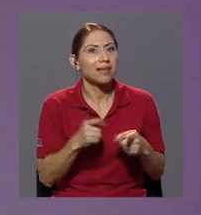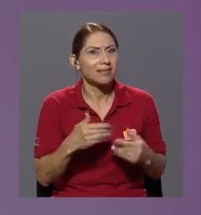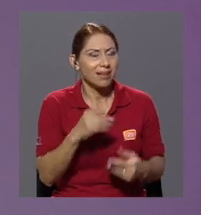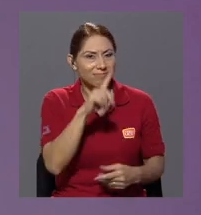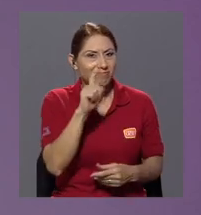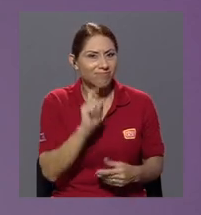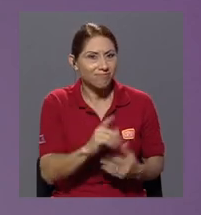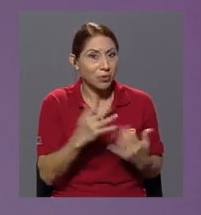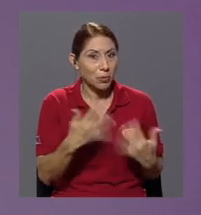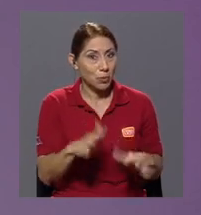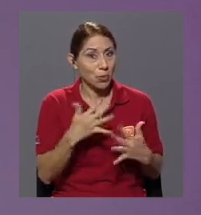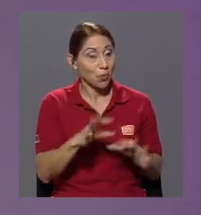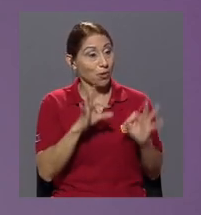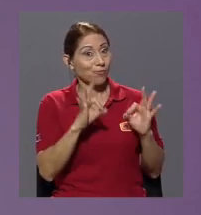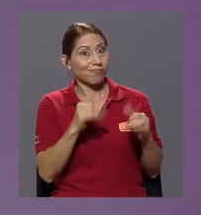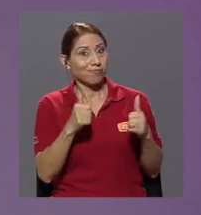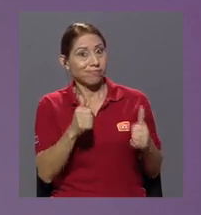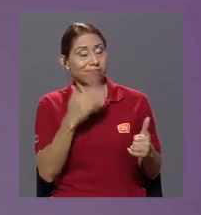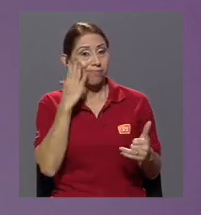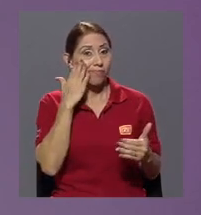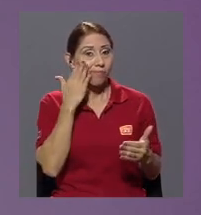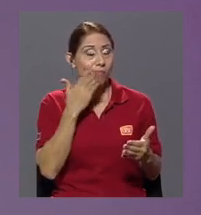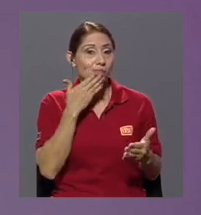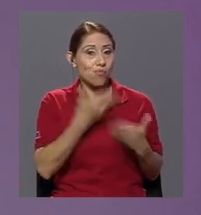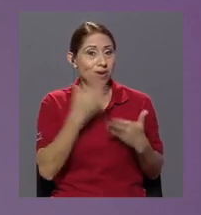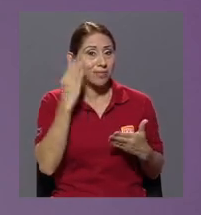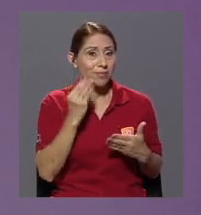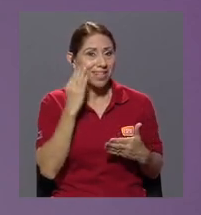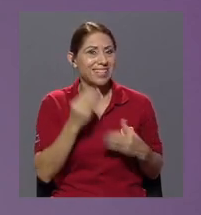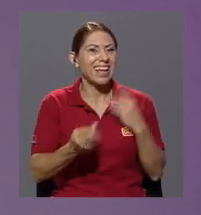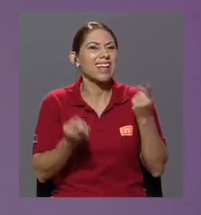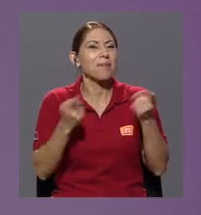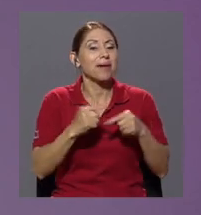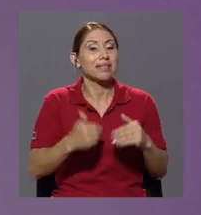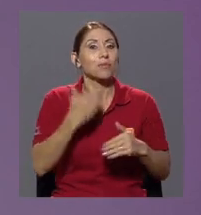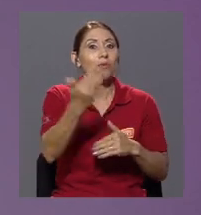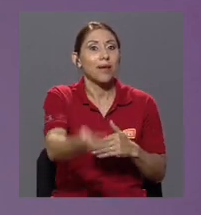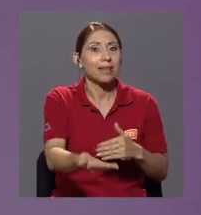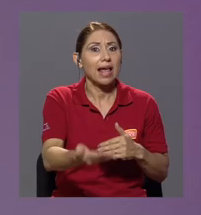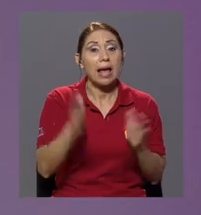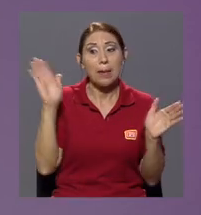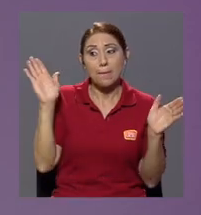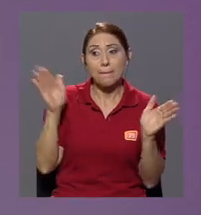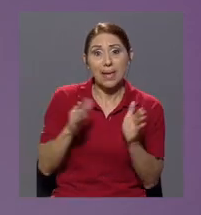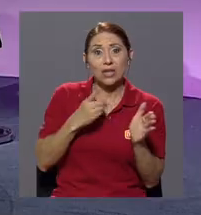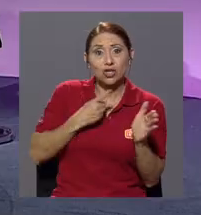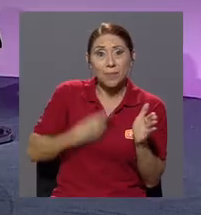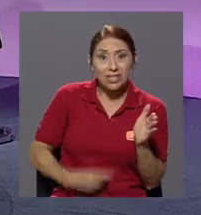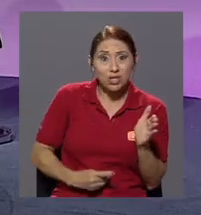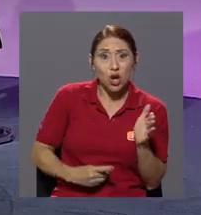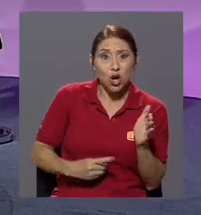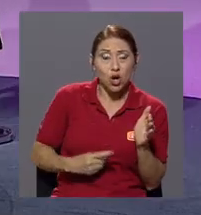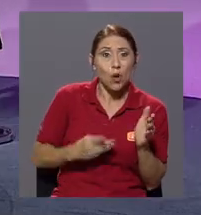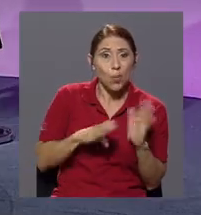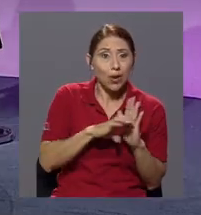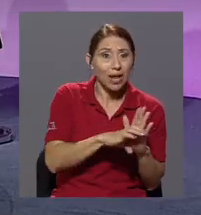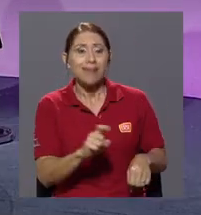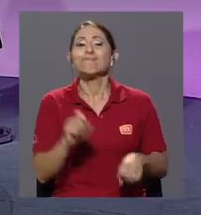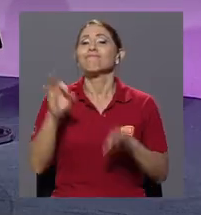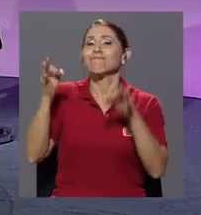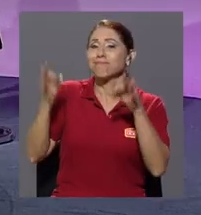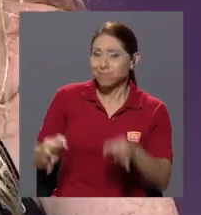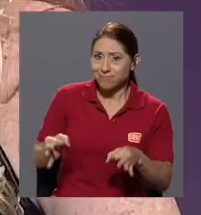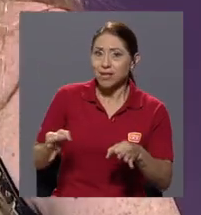en un parto humanizado que pasa en el posparto cuáles son las estadísticas hay menos depresión post-parto por ejemplo de fijo y eso está muy